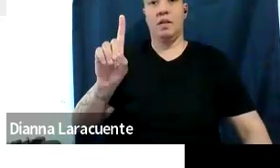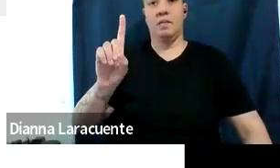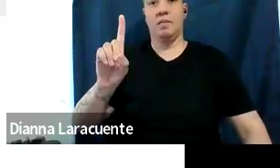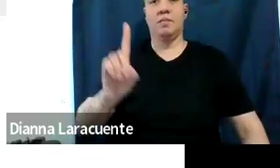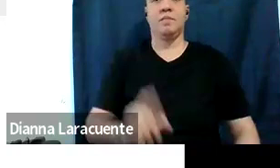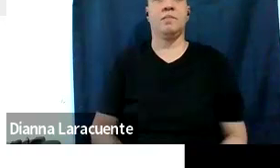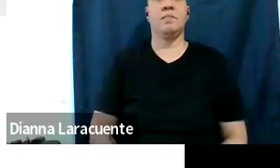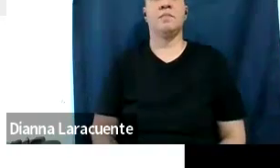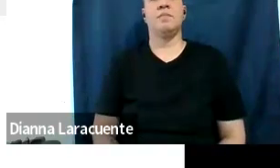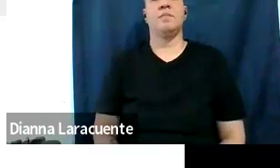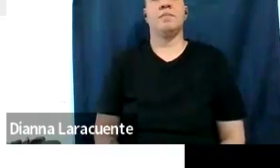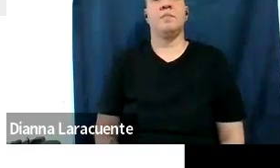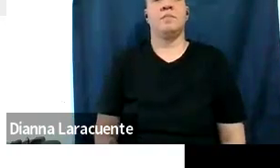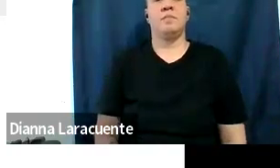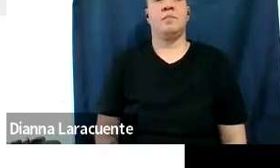y donde él dice,